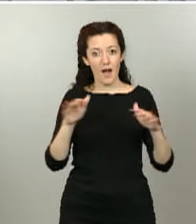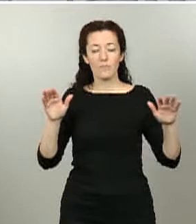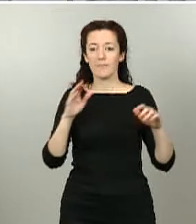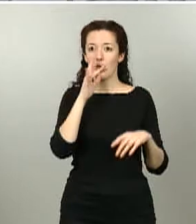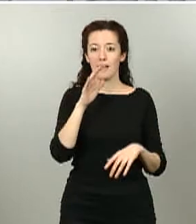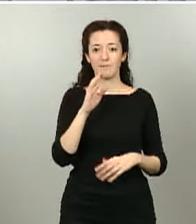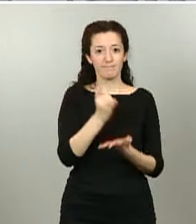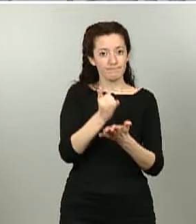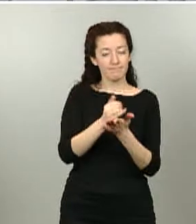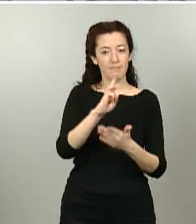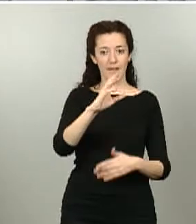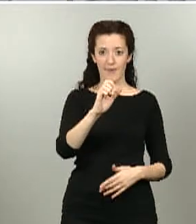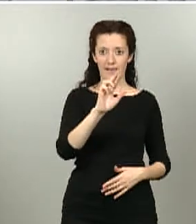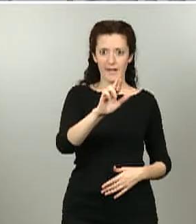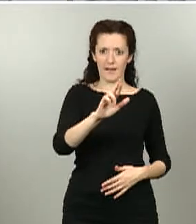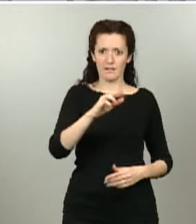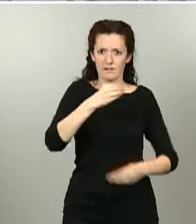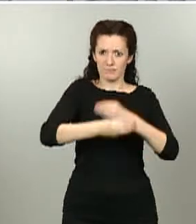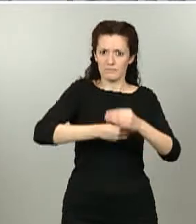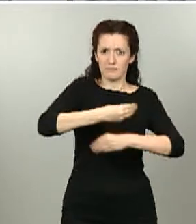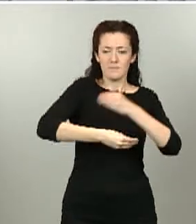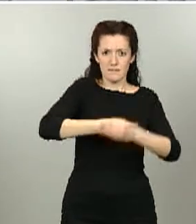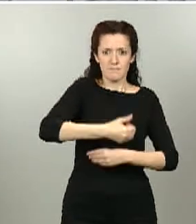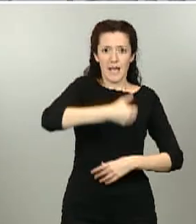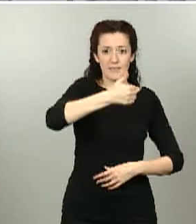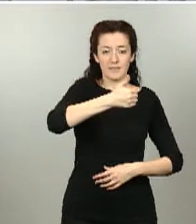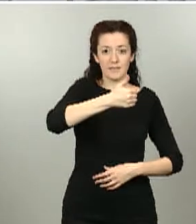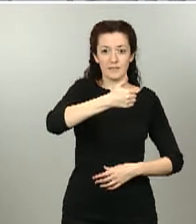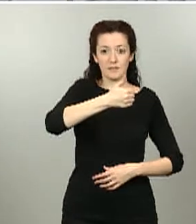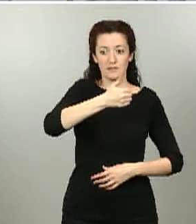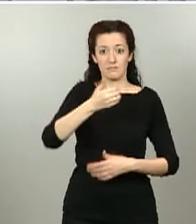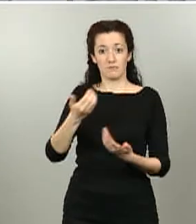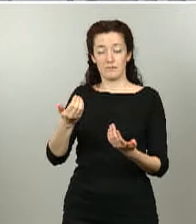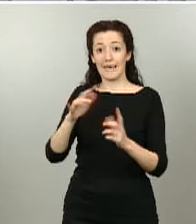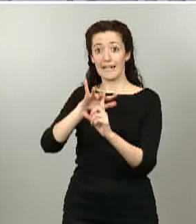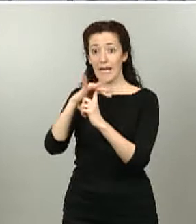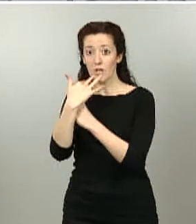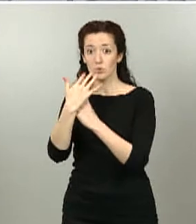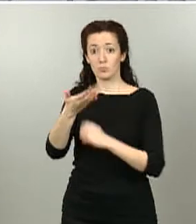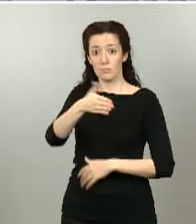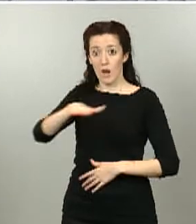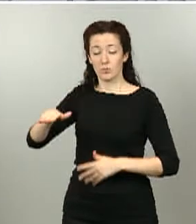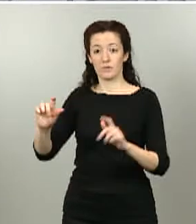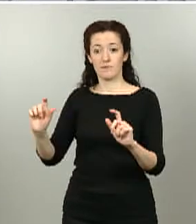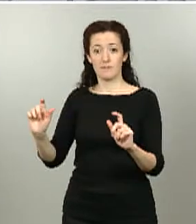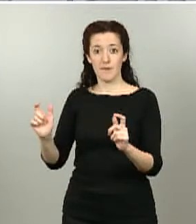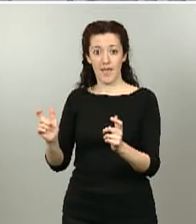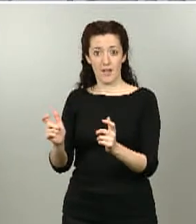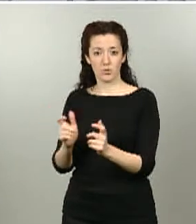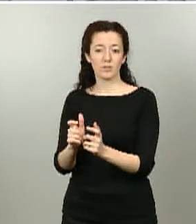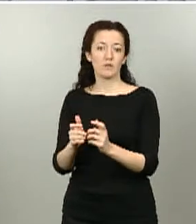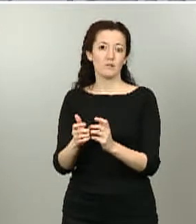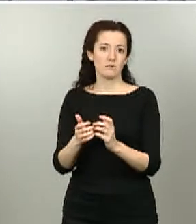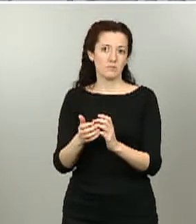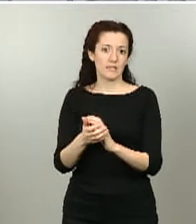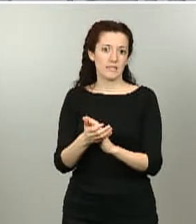estamos manteniendo un ritmo descendente, quizás no tan rápido como observábamos estos días, rápido comparado con otras naciones, pero quizás